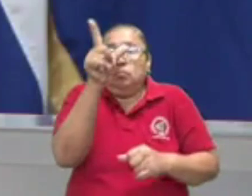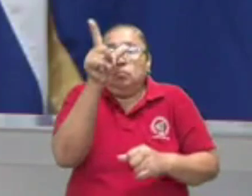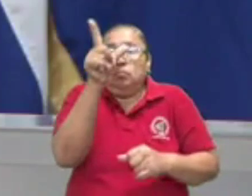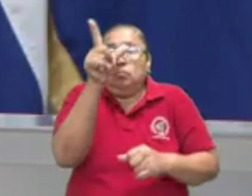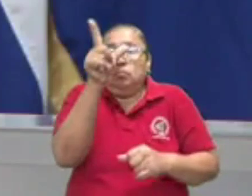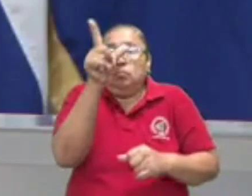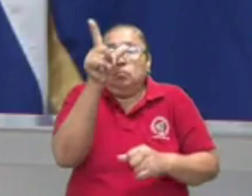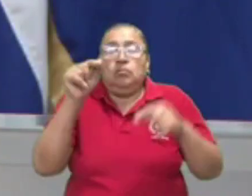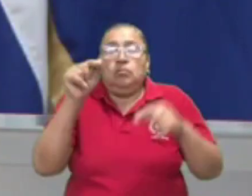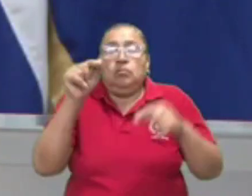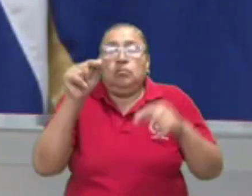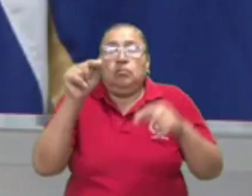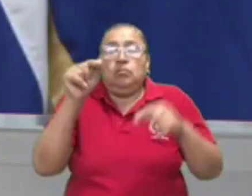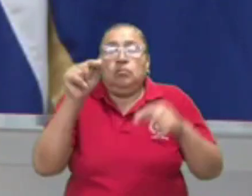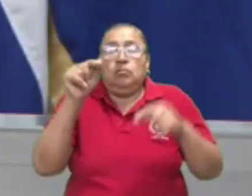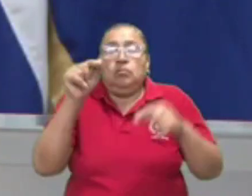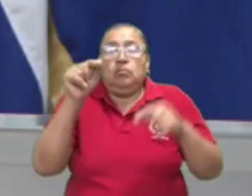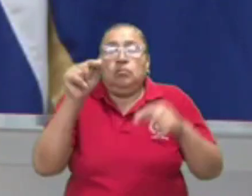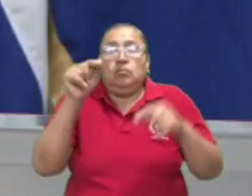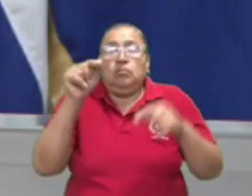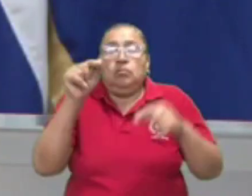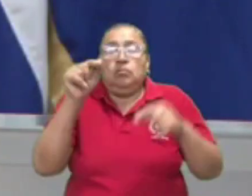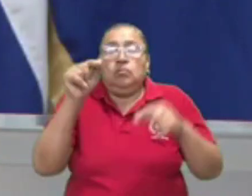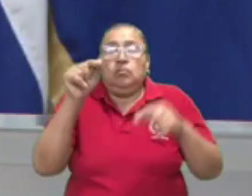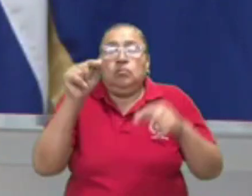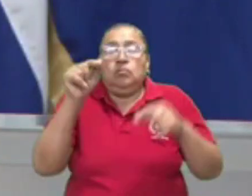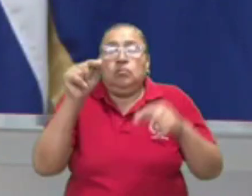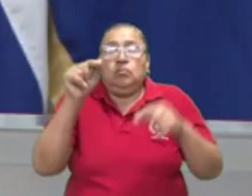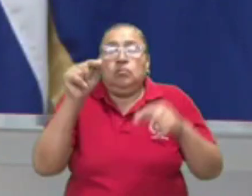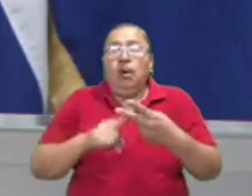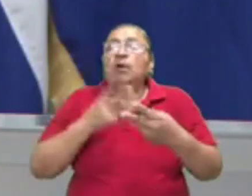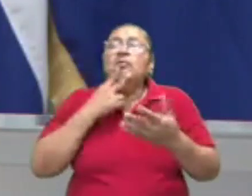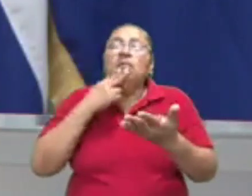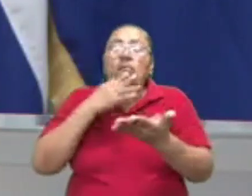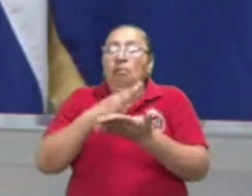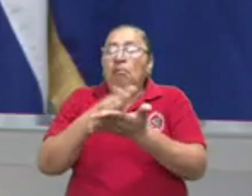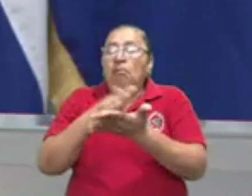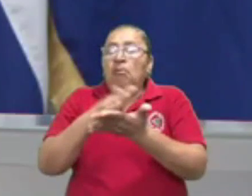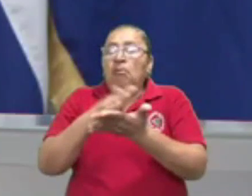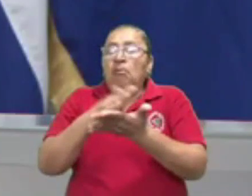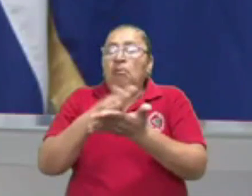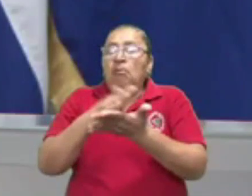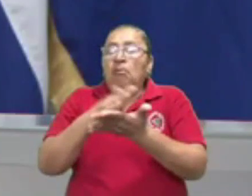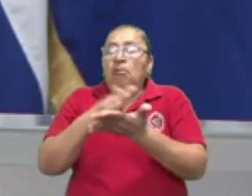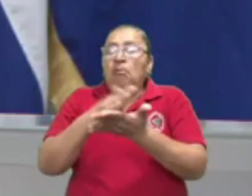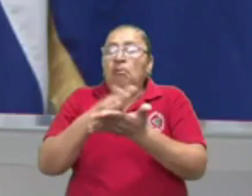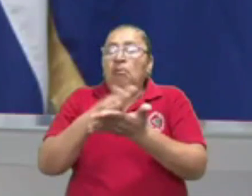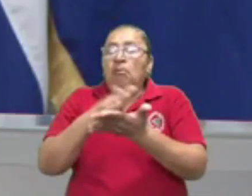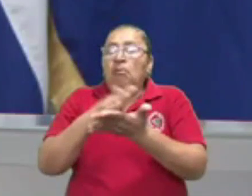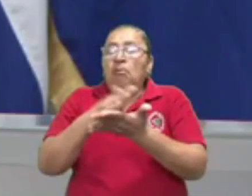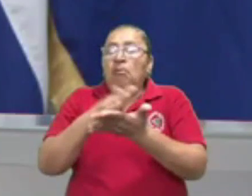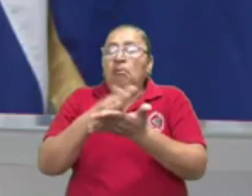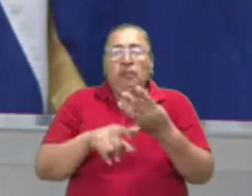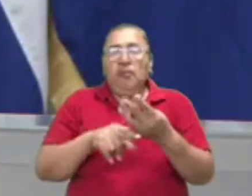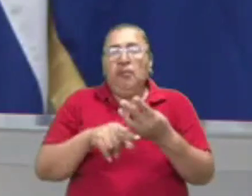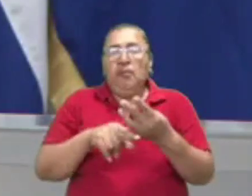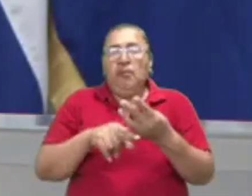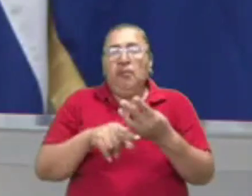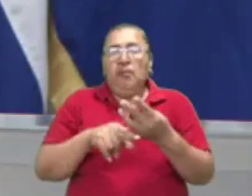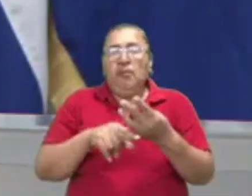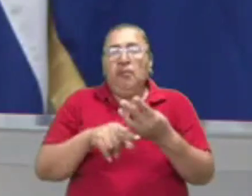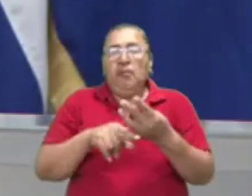Roja, entre los que se incluyen humanidad, imparcialidad, neutralidad. En los